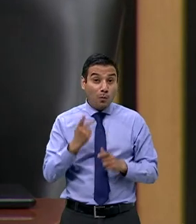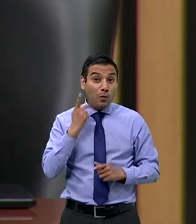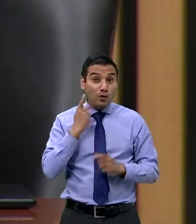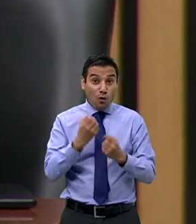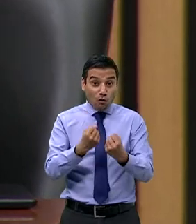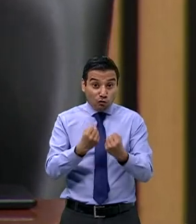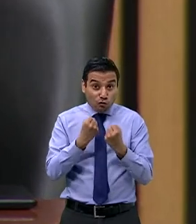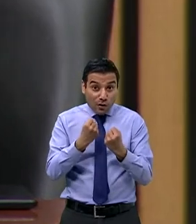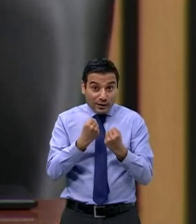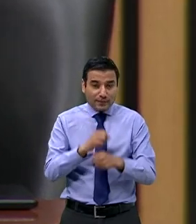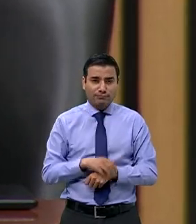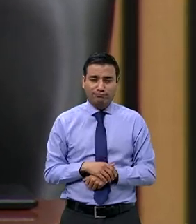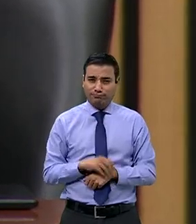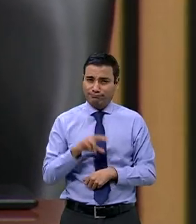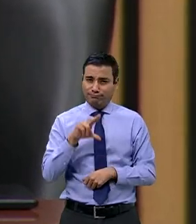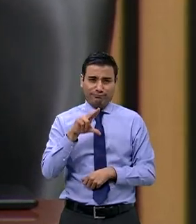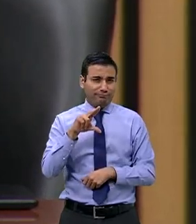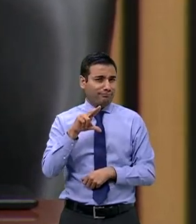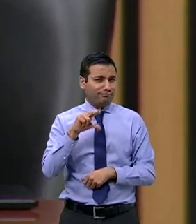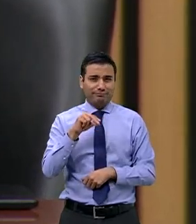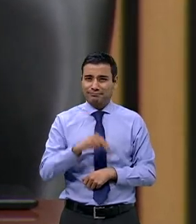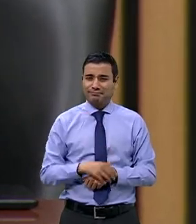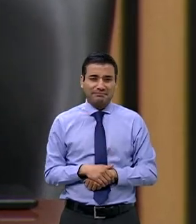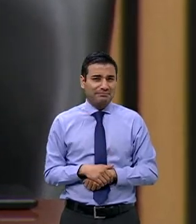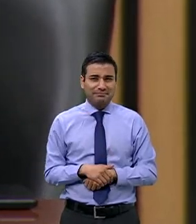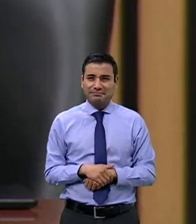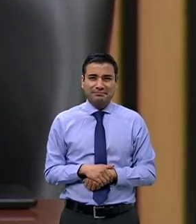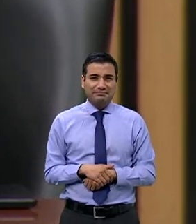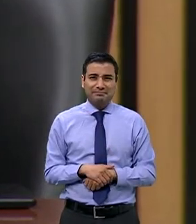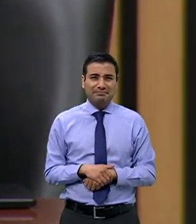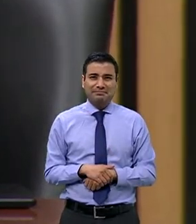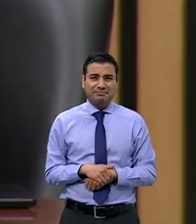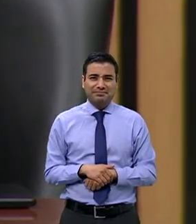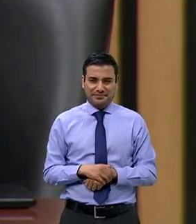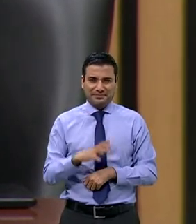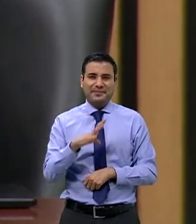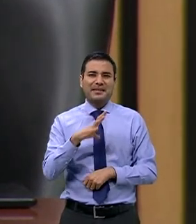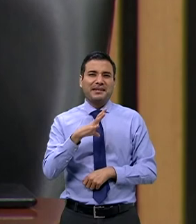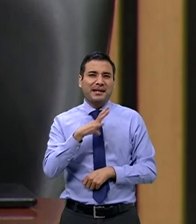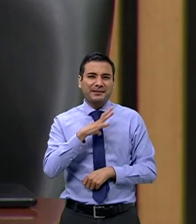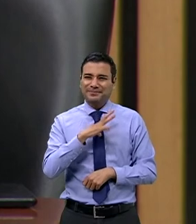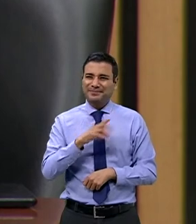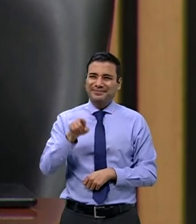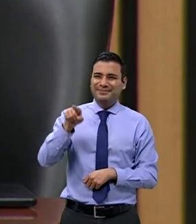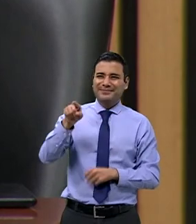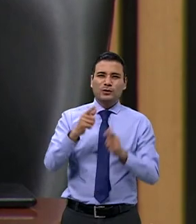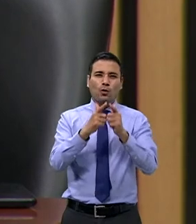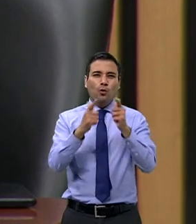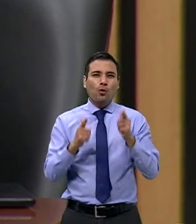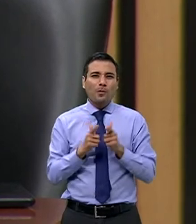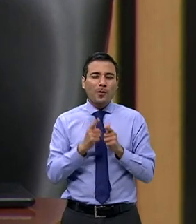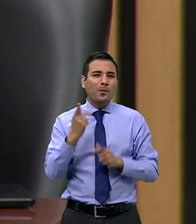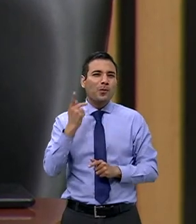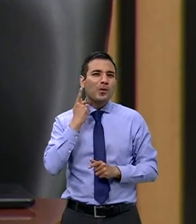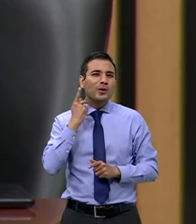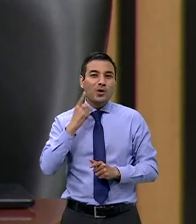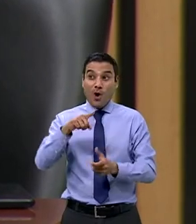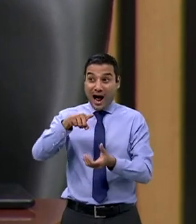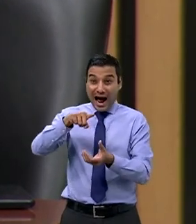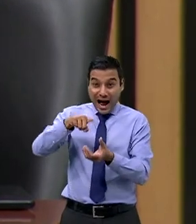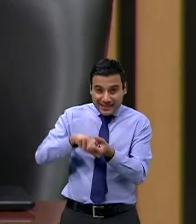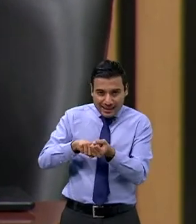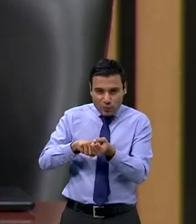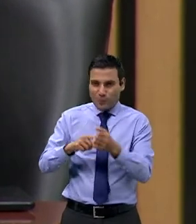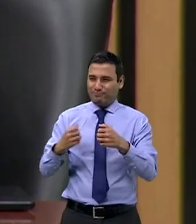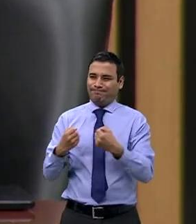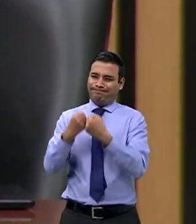político son tribus peleándose el poder por el poder es en lo único que sí se